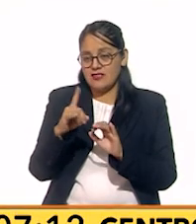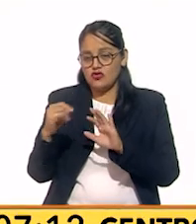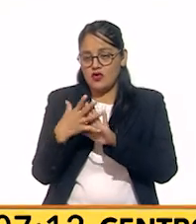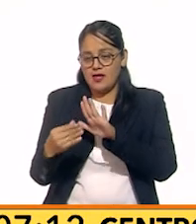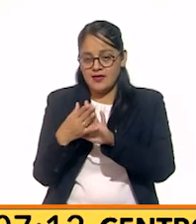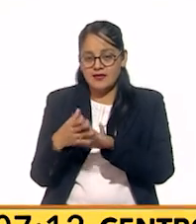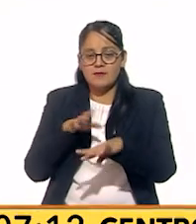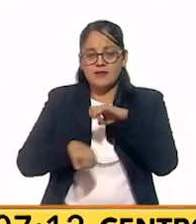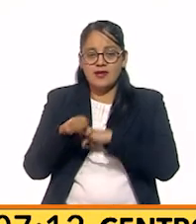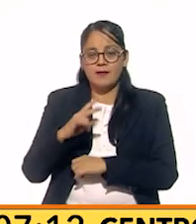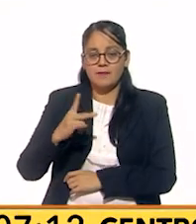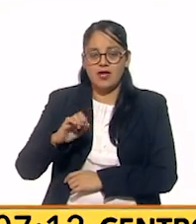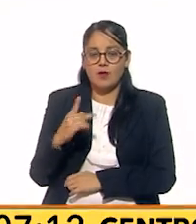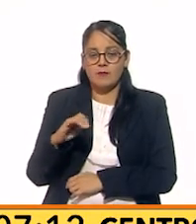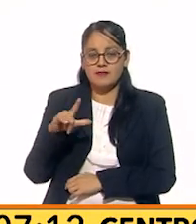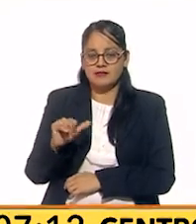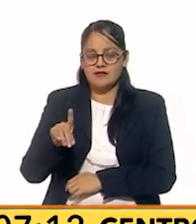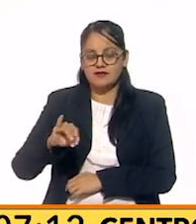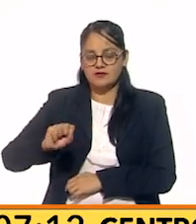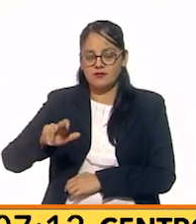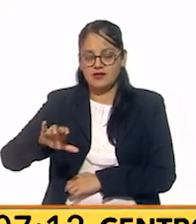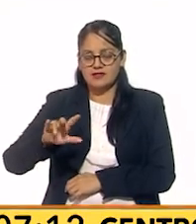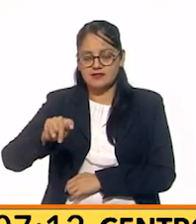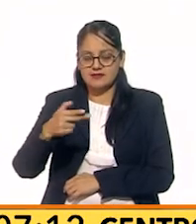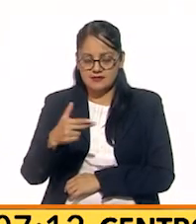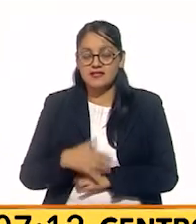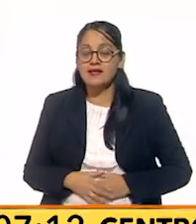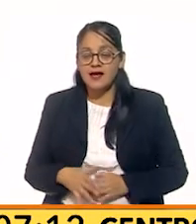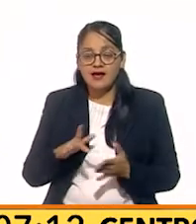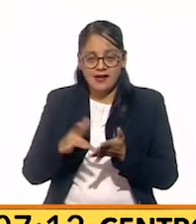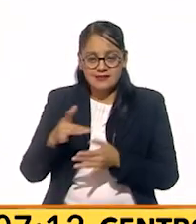Gracias, Guadalupe. Gracias, Angélica. Chao. Gracias y hasta pronto.